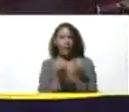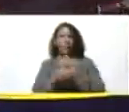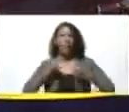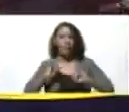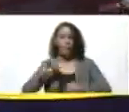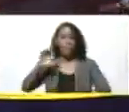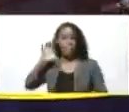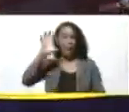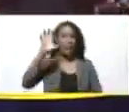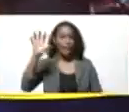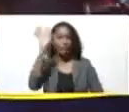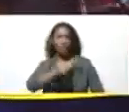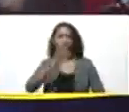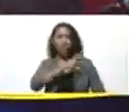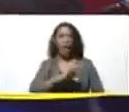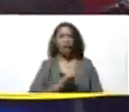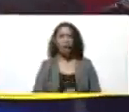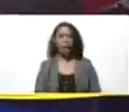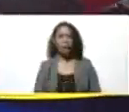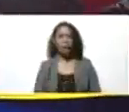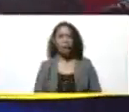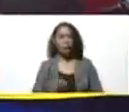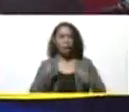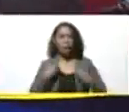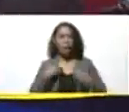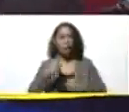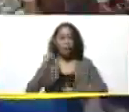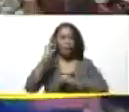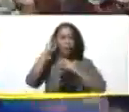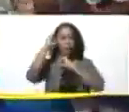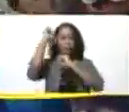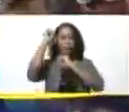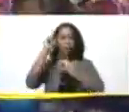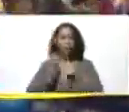Independencia y patria socialista.